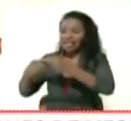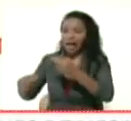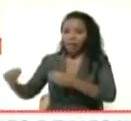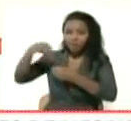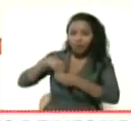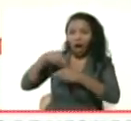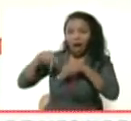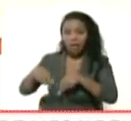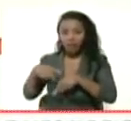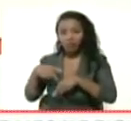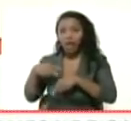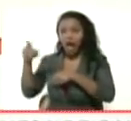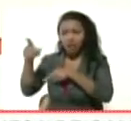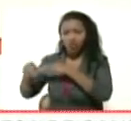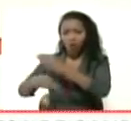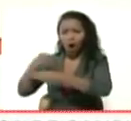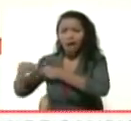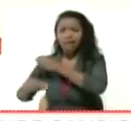que ellos lo hacen.